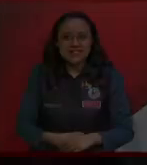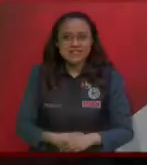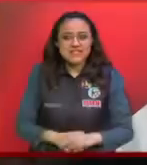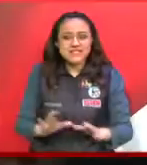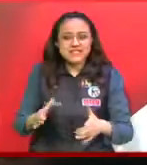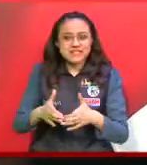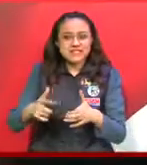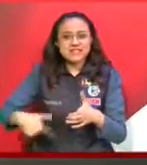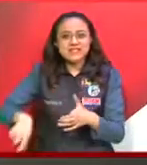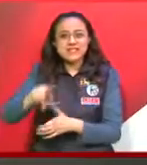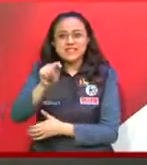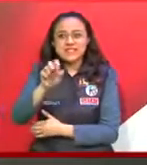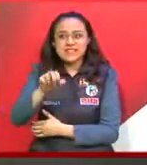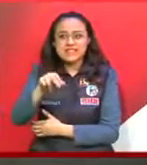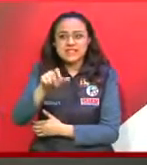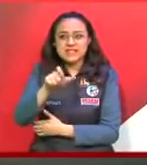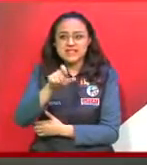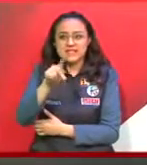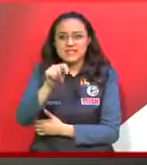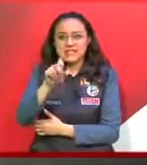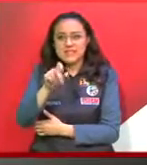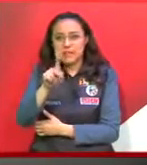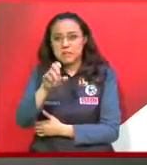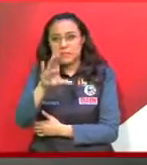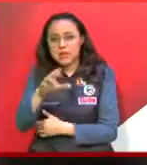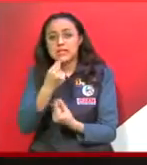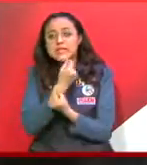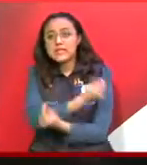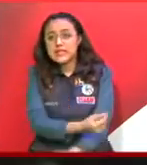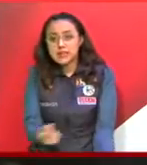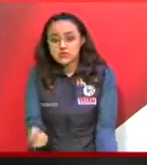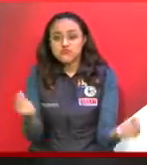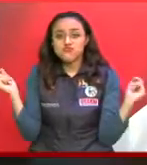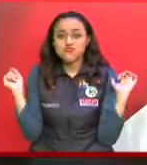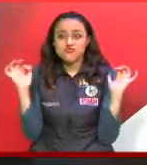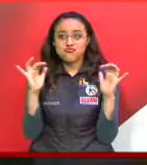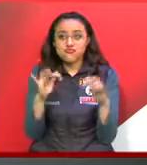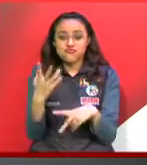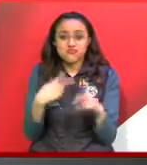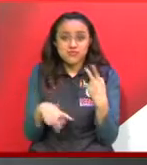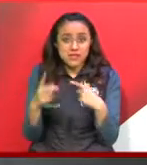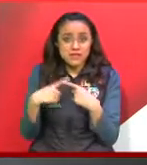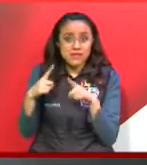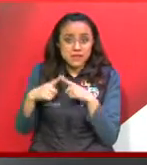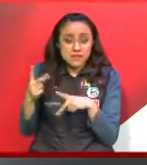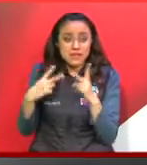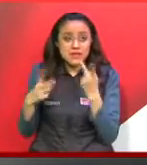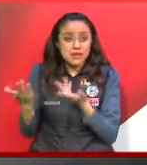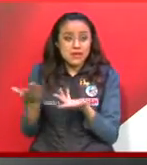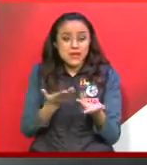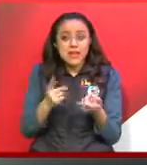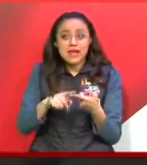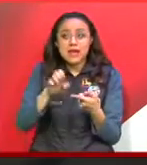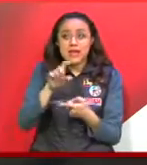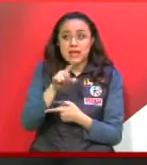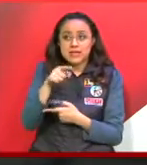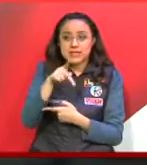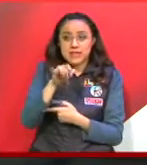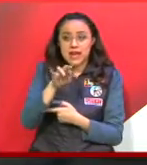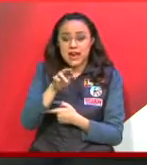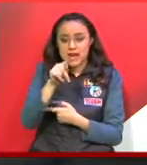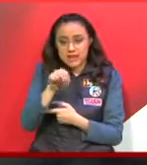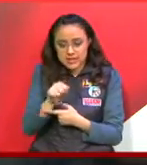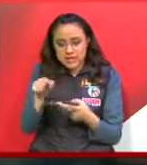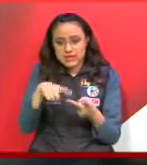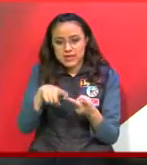En la comunidad de Tenextepec, municipio de Perote, miles de niños se dieron cita para presenciar y disfrutar el show que Scarlett y Skimmy llevaron con